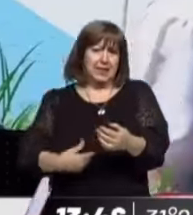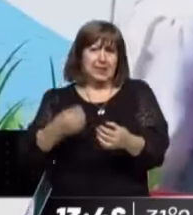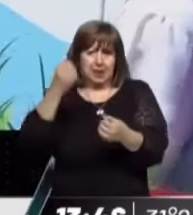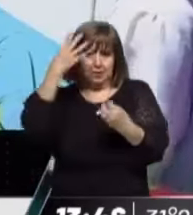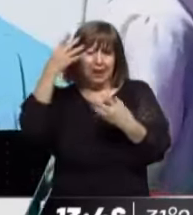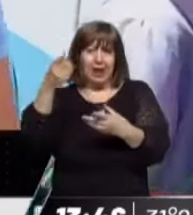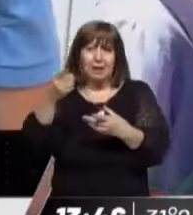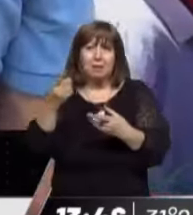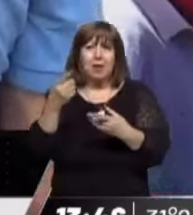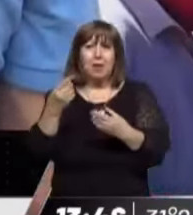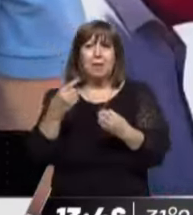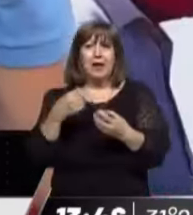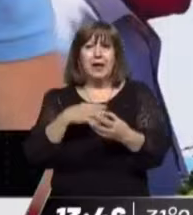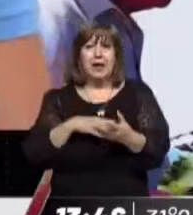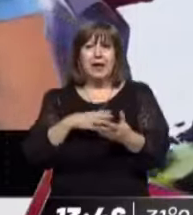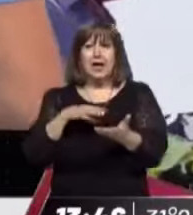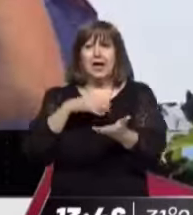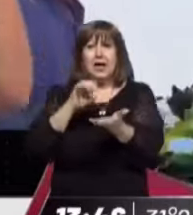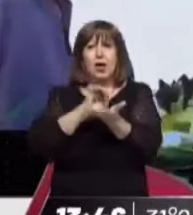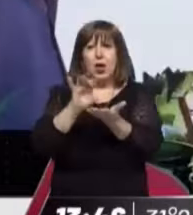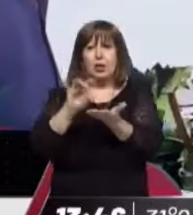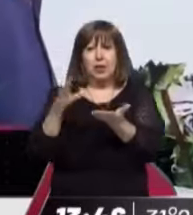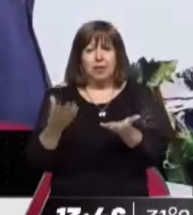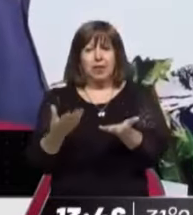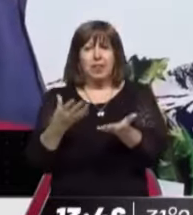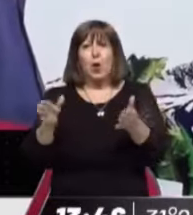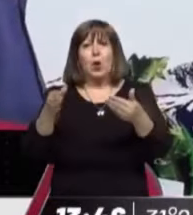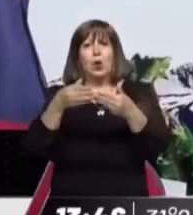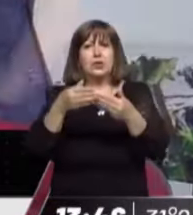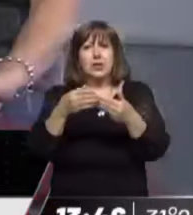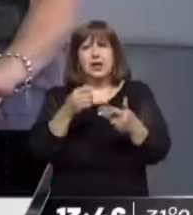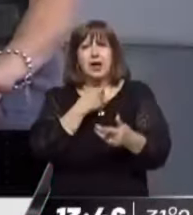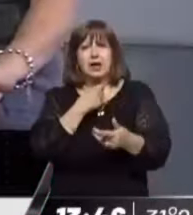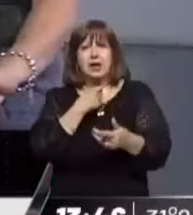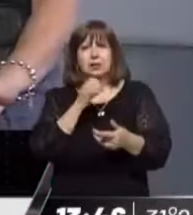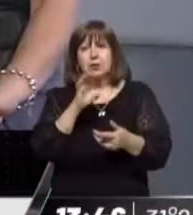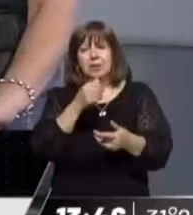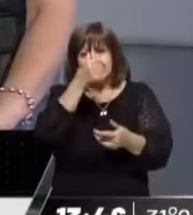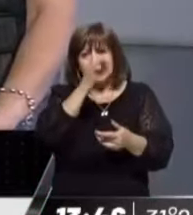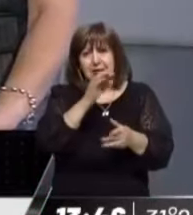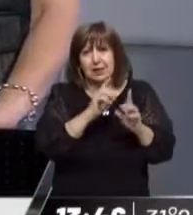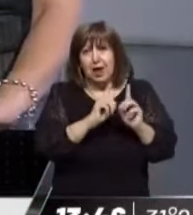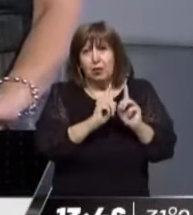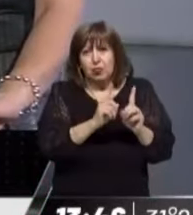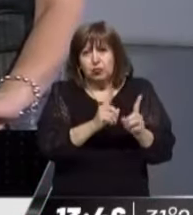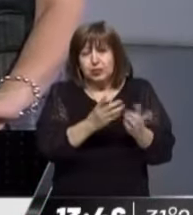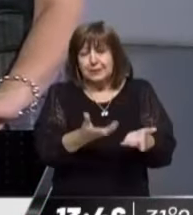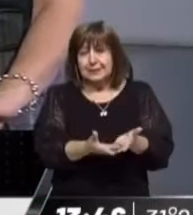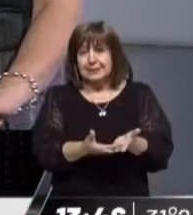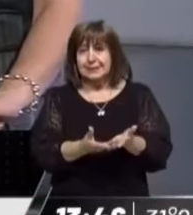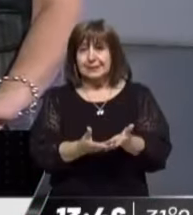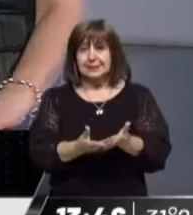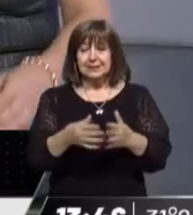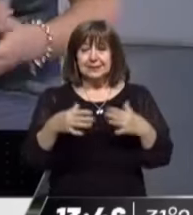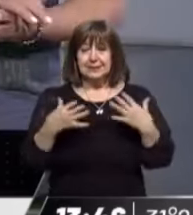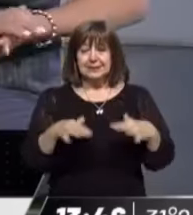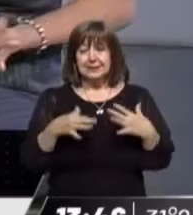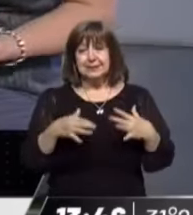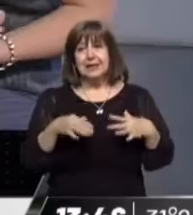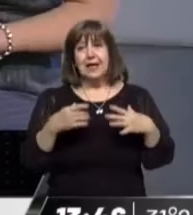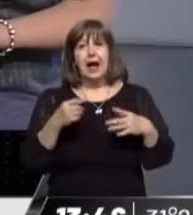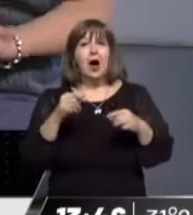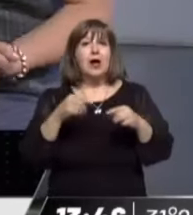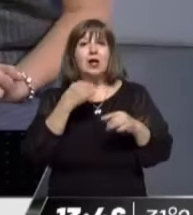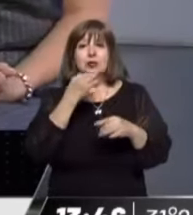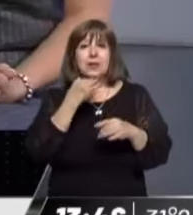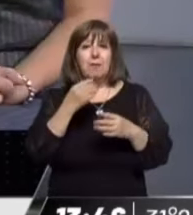Pero digo Para qué nos ofende Para qué nos eso bueno terrible situación que lo vamos a seguir tanto lo